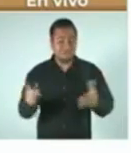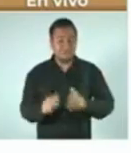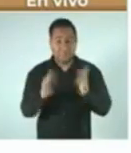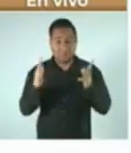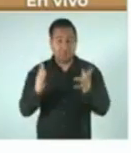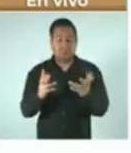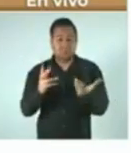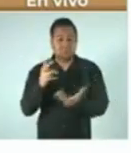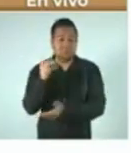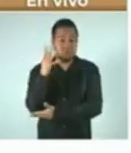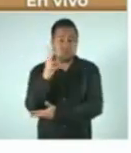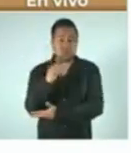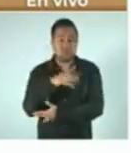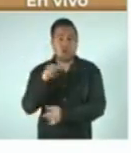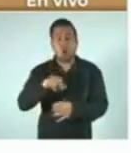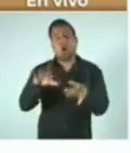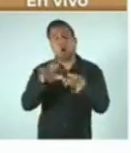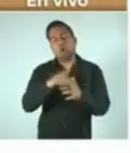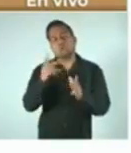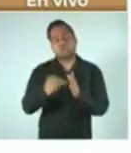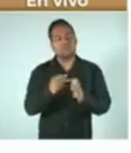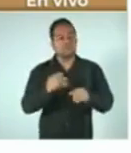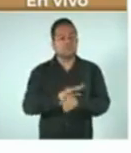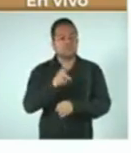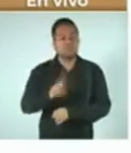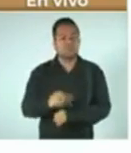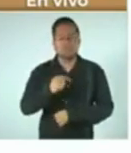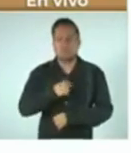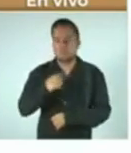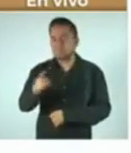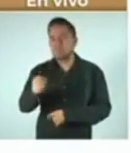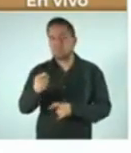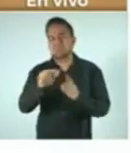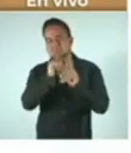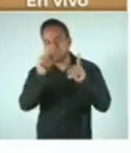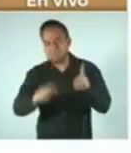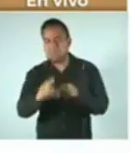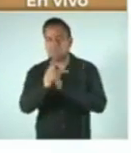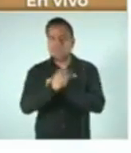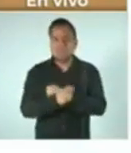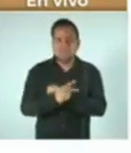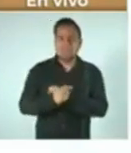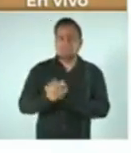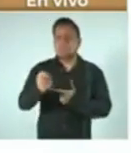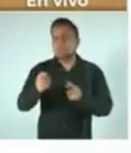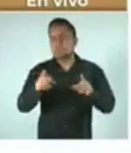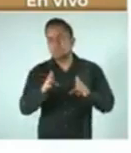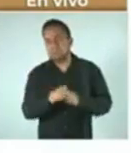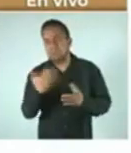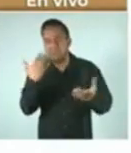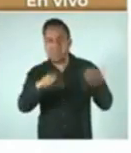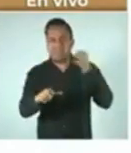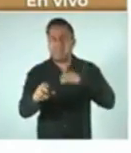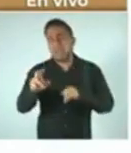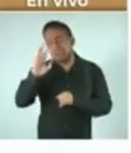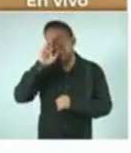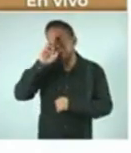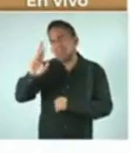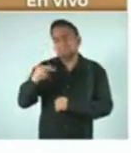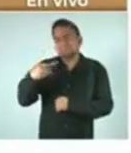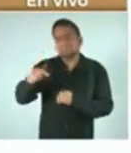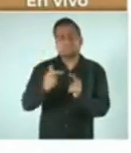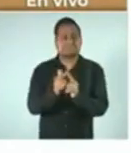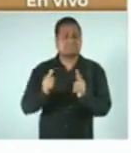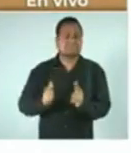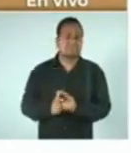Lo volvemos a explicar hoy porque de verdad leo algunos medios nacionales, veo pronunciamientos muy respetables de grupos,